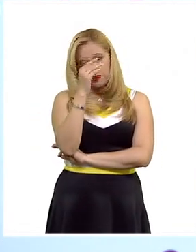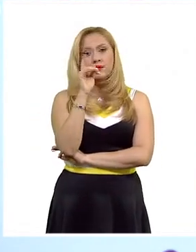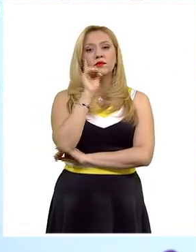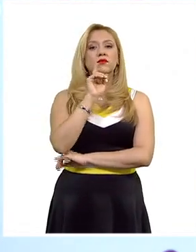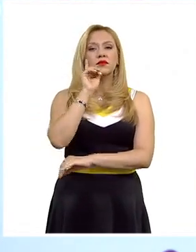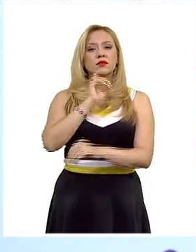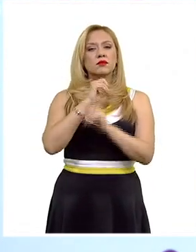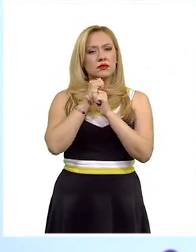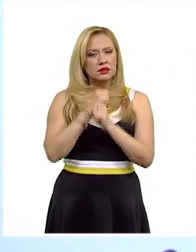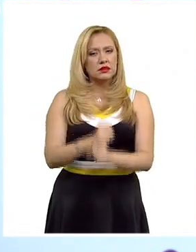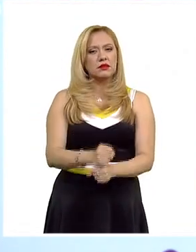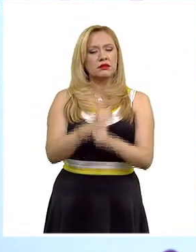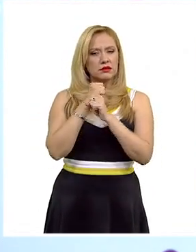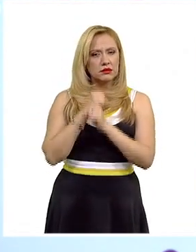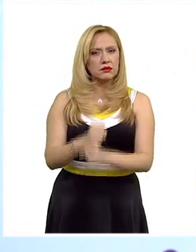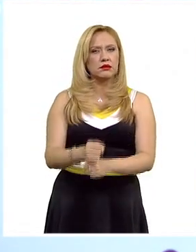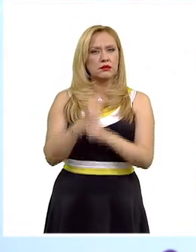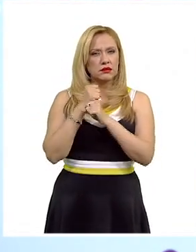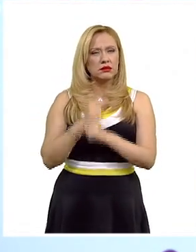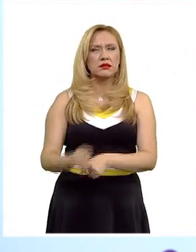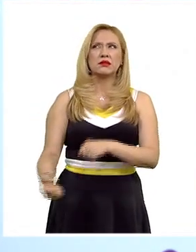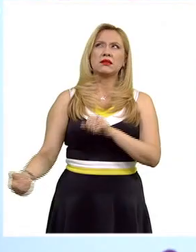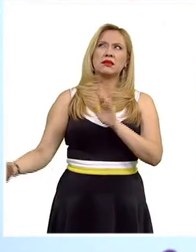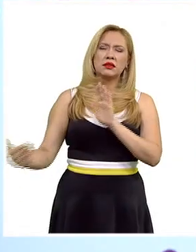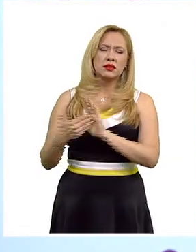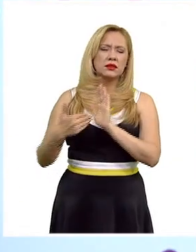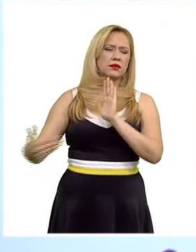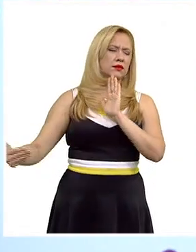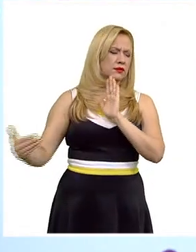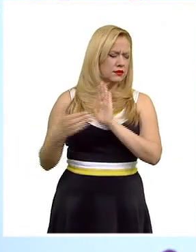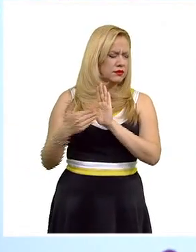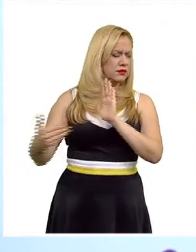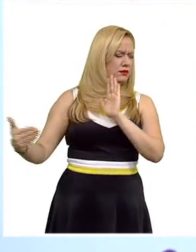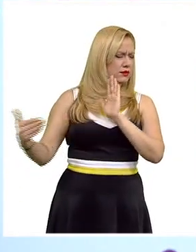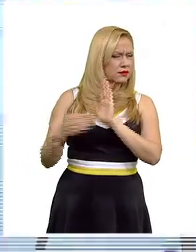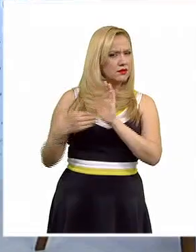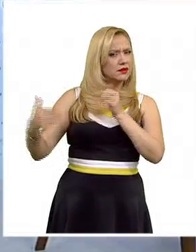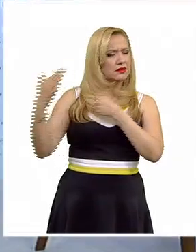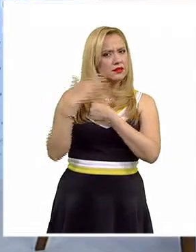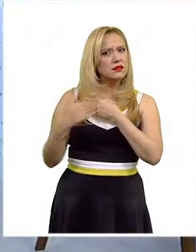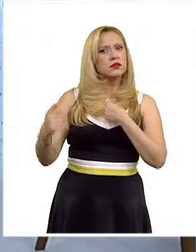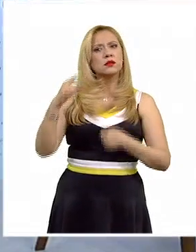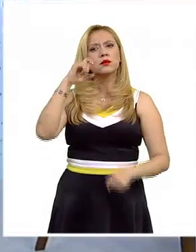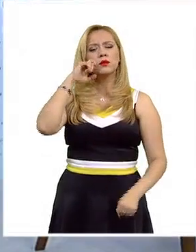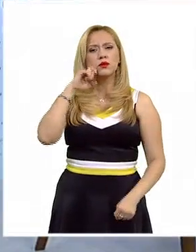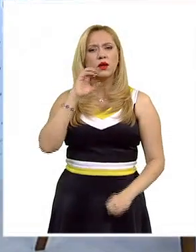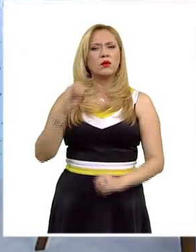está sufriendo esta violencia sexual, la función de esta